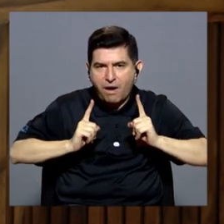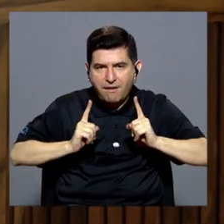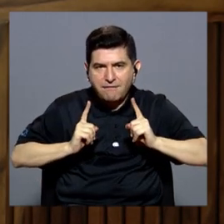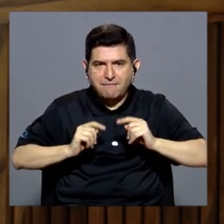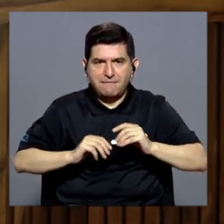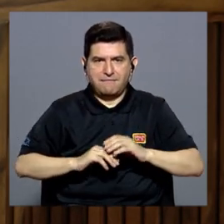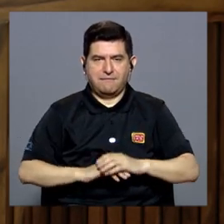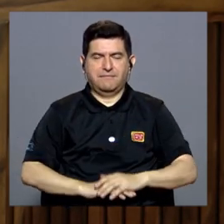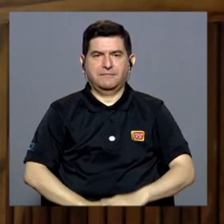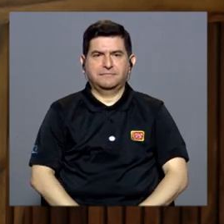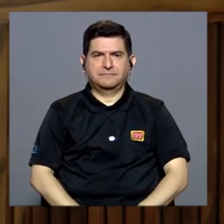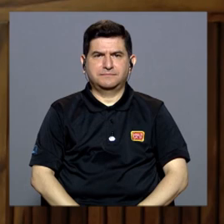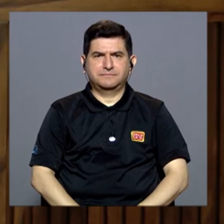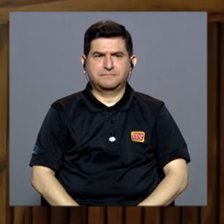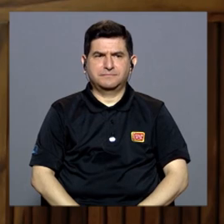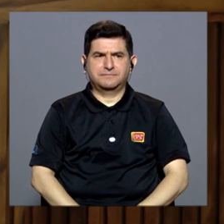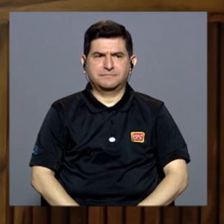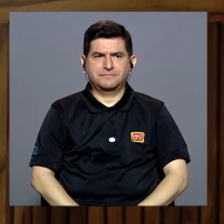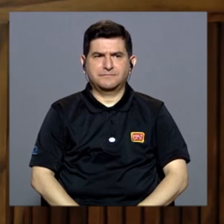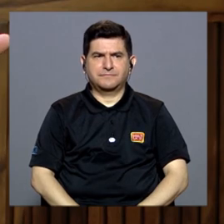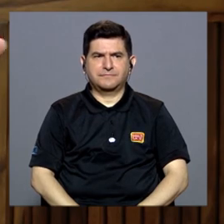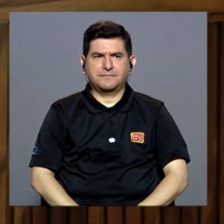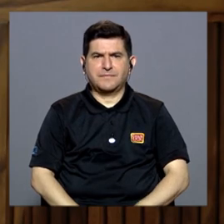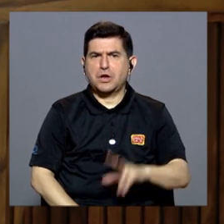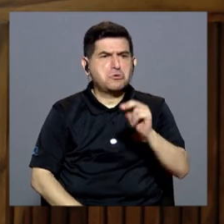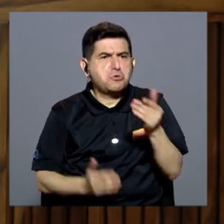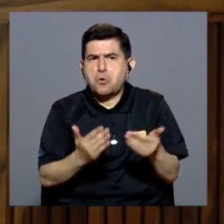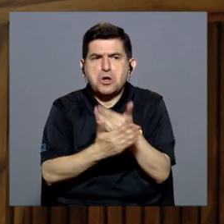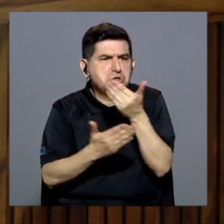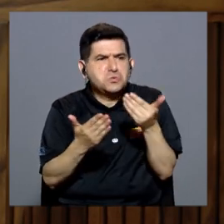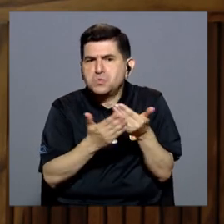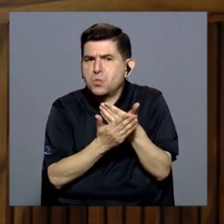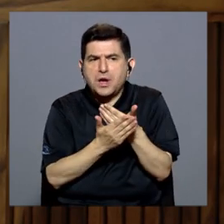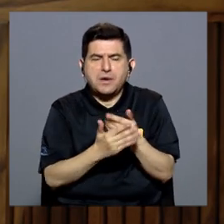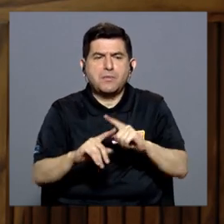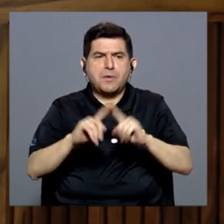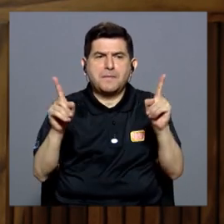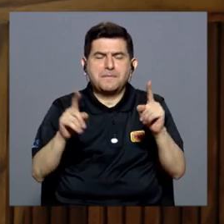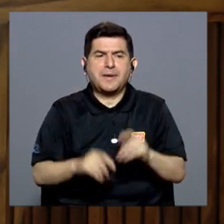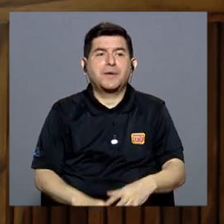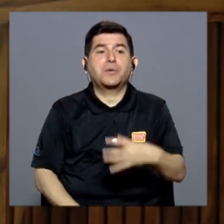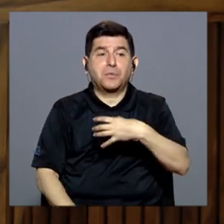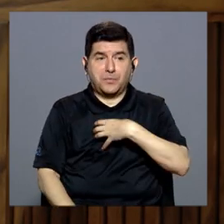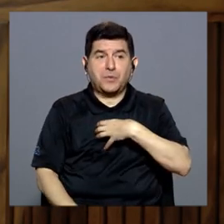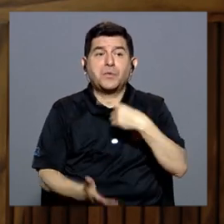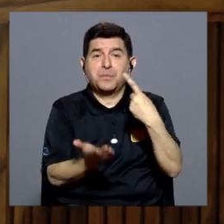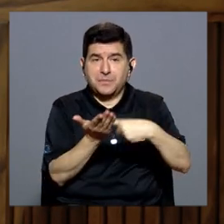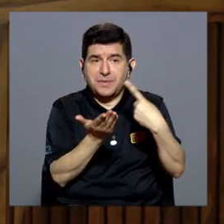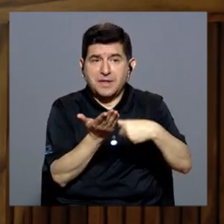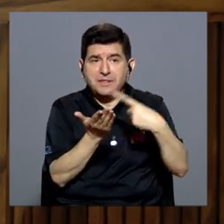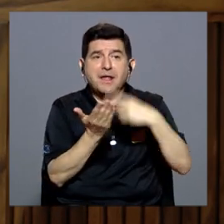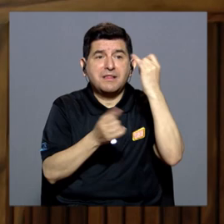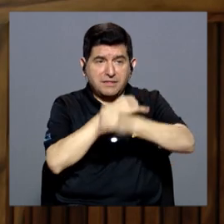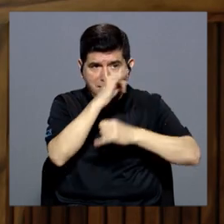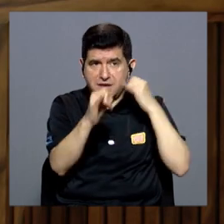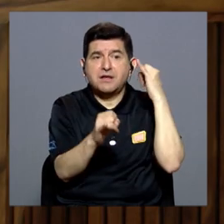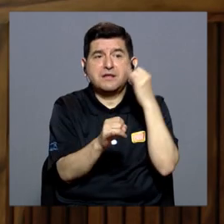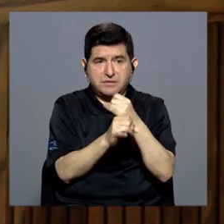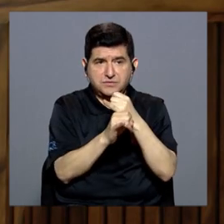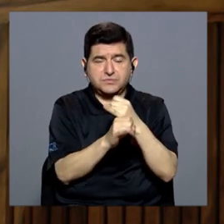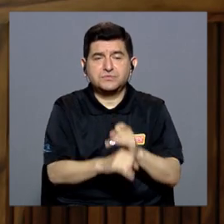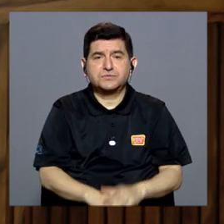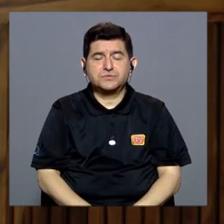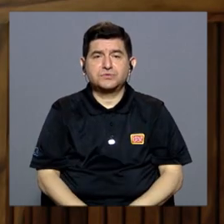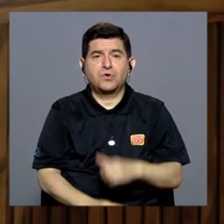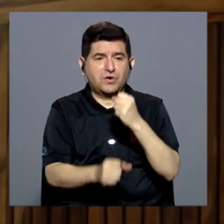Aquí no voy a decir nada nuevo, sino que es algo muy propio de la discusión internacional sobre